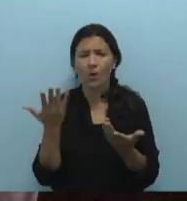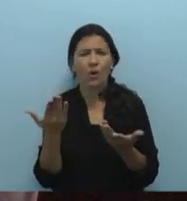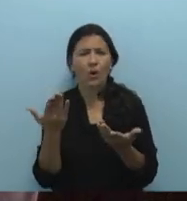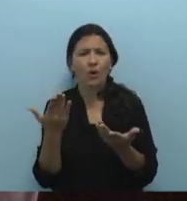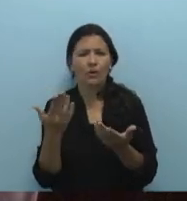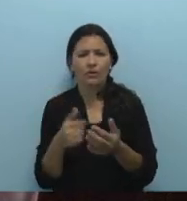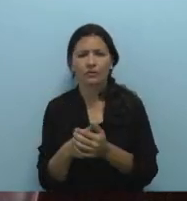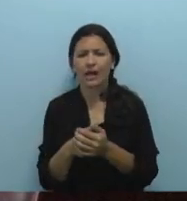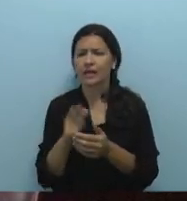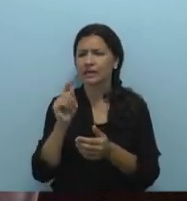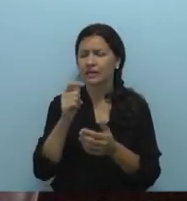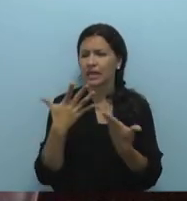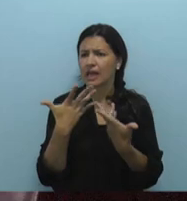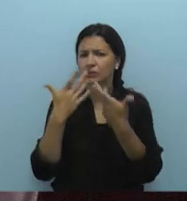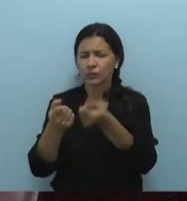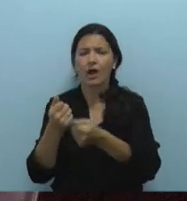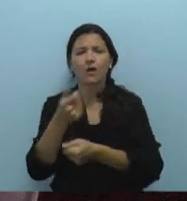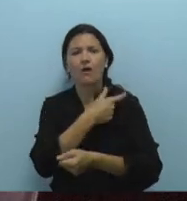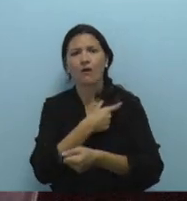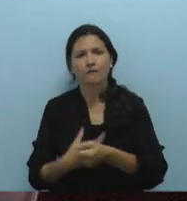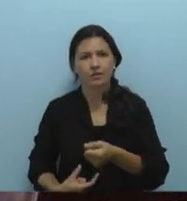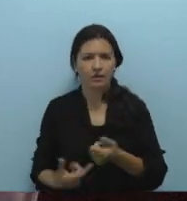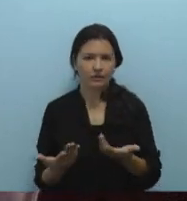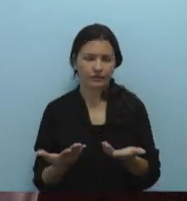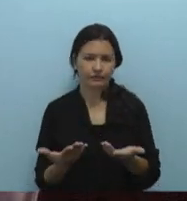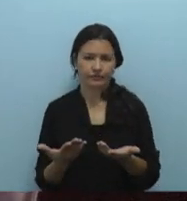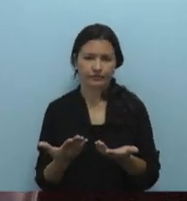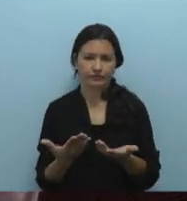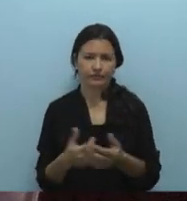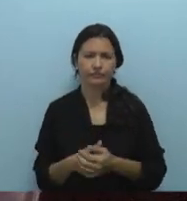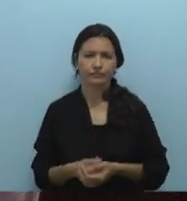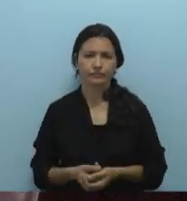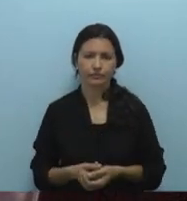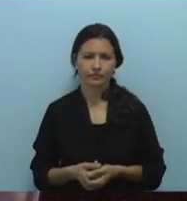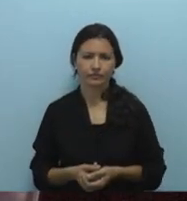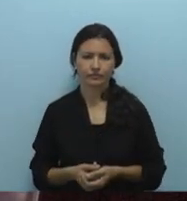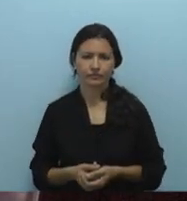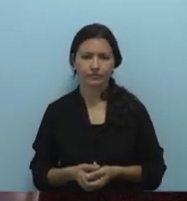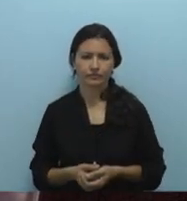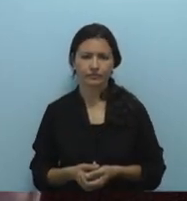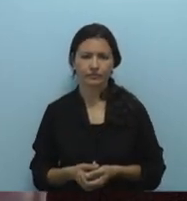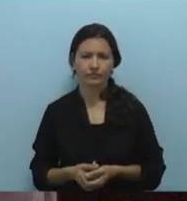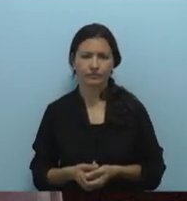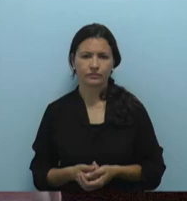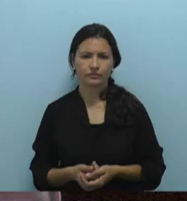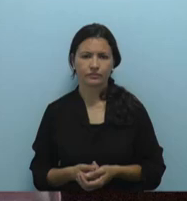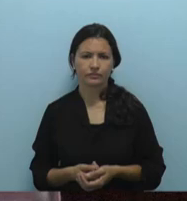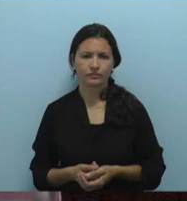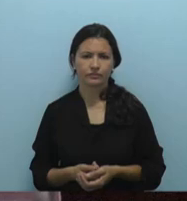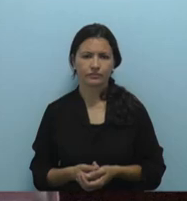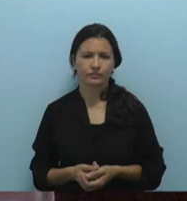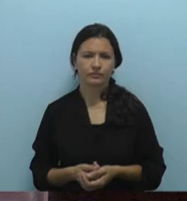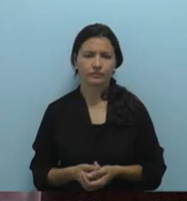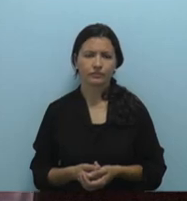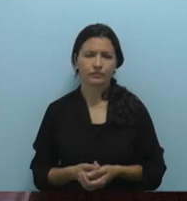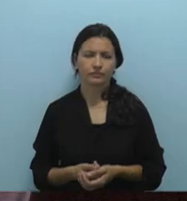al presidente. Los gobernadores que tienen con qué hacerlo, porque tienen coraje para hacerlo. Entre ellos, el